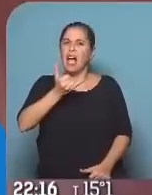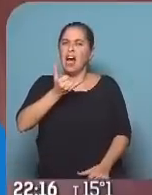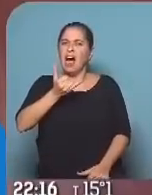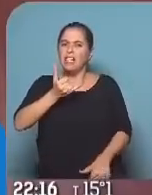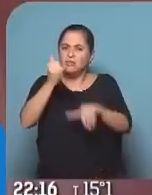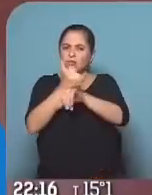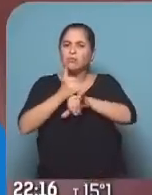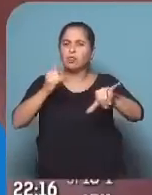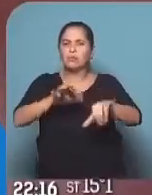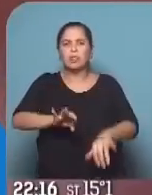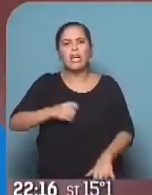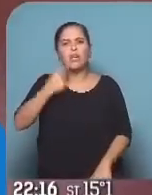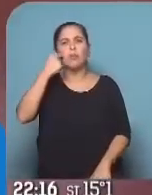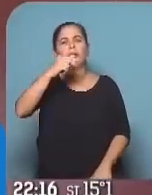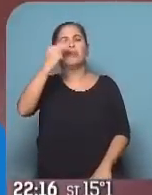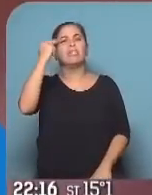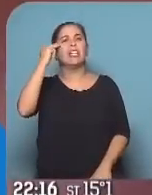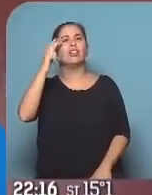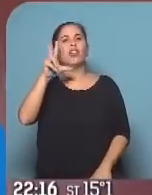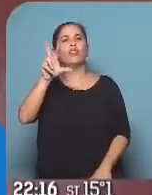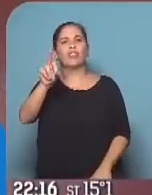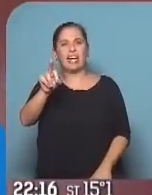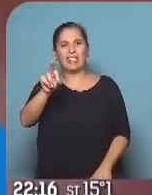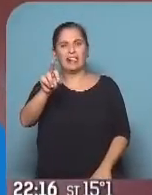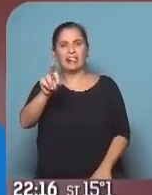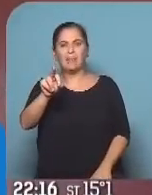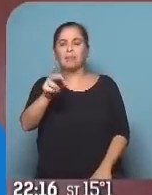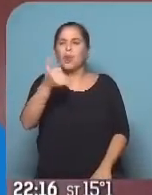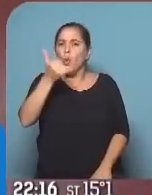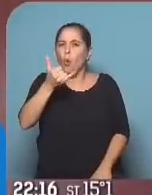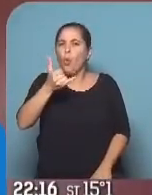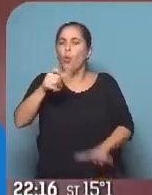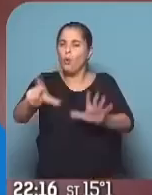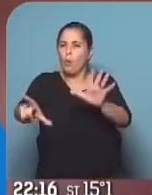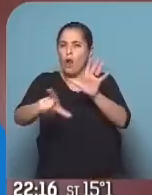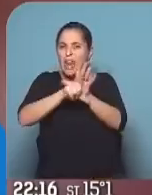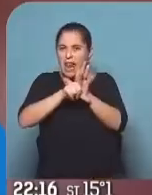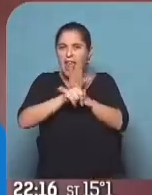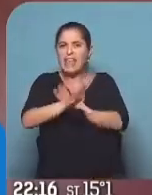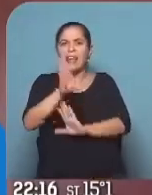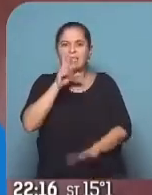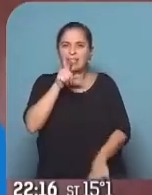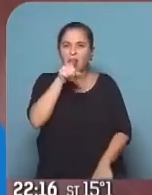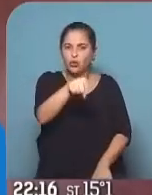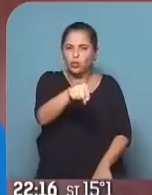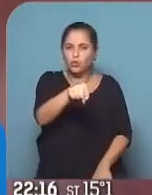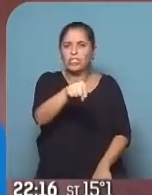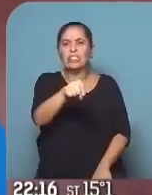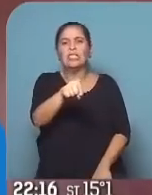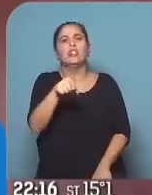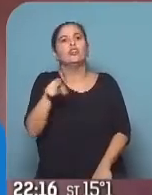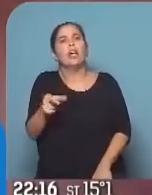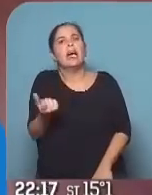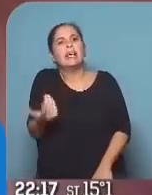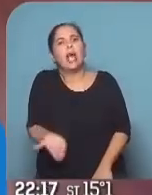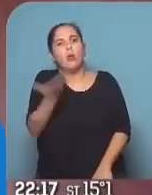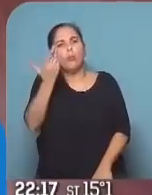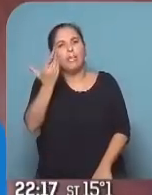también aumentaron los aranceles y fue por una ley del Congreso de Estados Unidos. Y en ese caso, estamos hablando hoy de 10 a